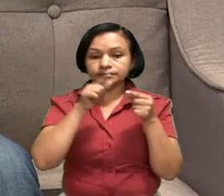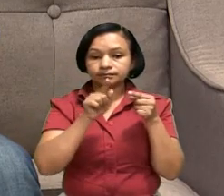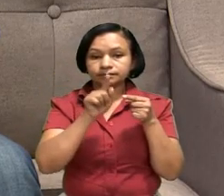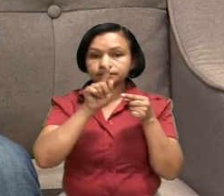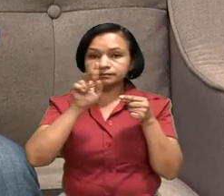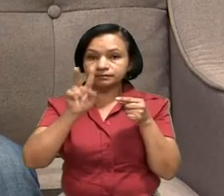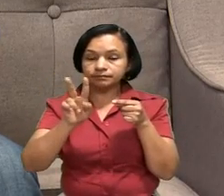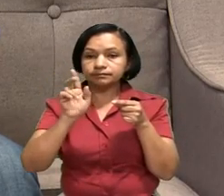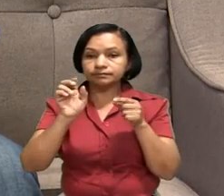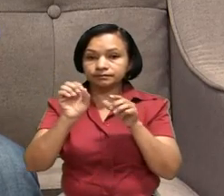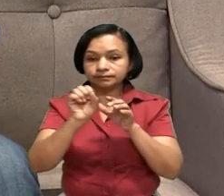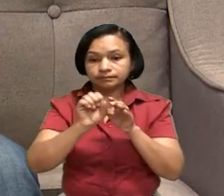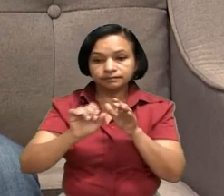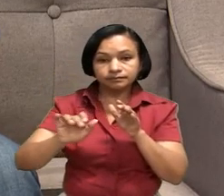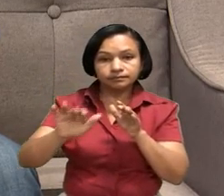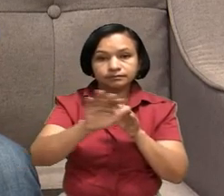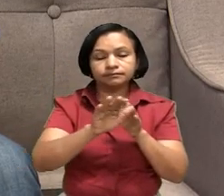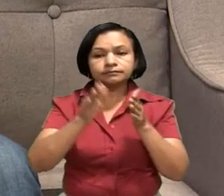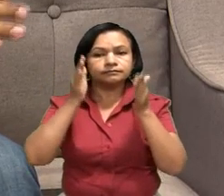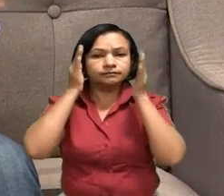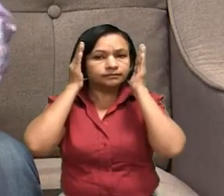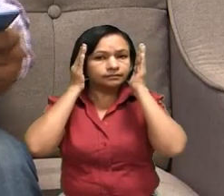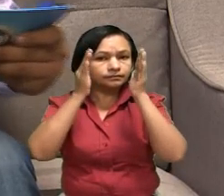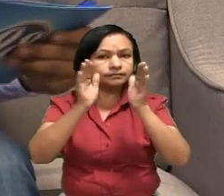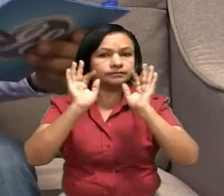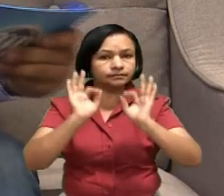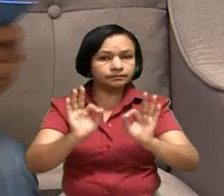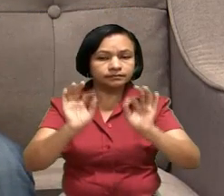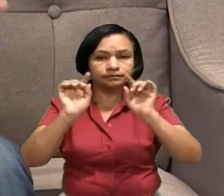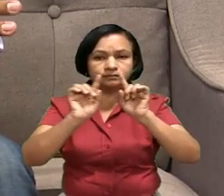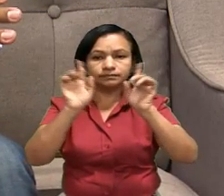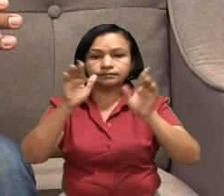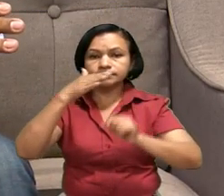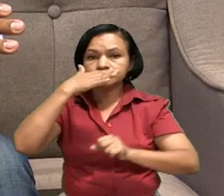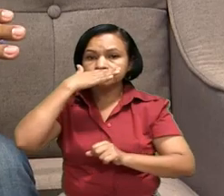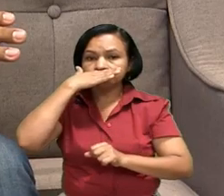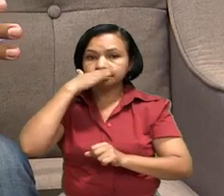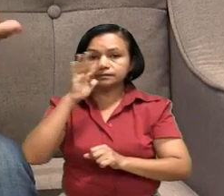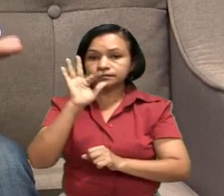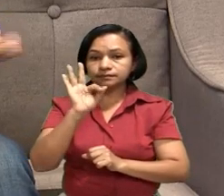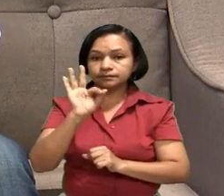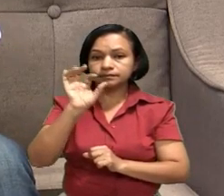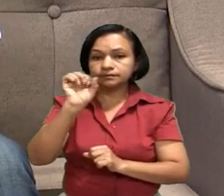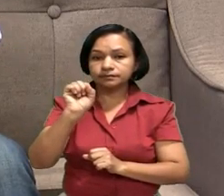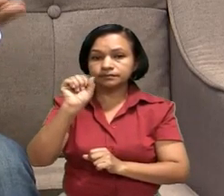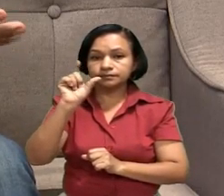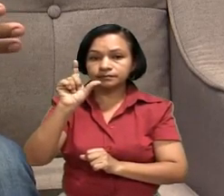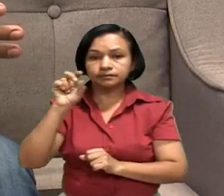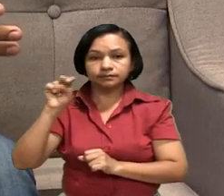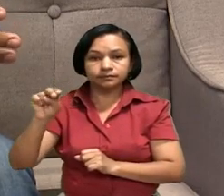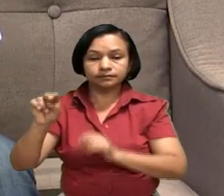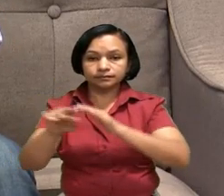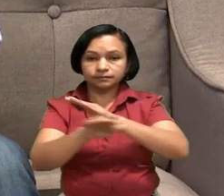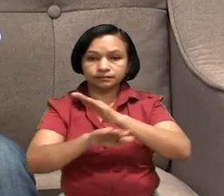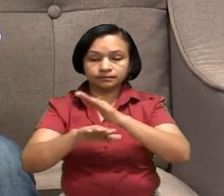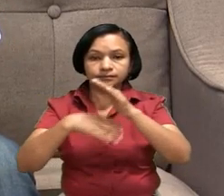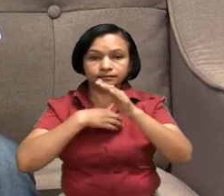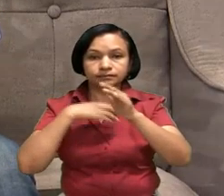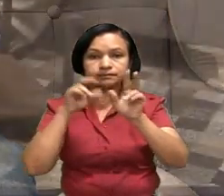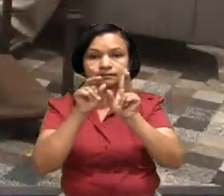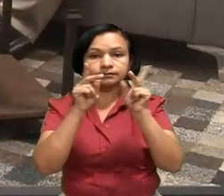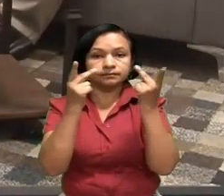una agenda social bien definida y también claro el frente sandinista desde las bases del pueblo no y dentro de esa dinámica